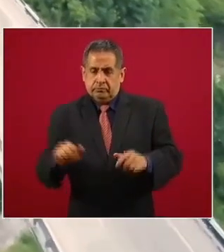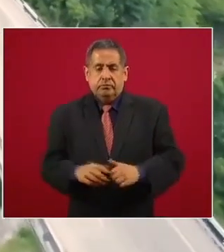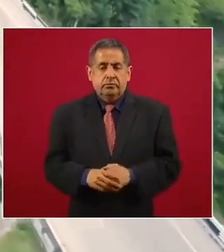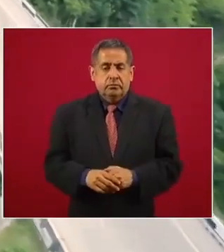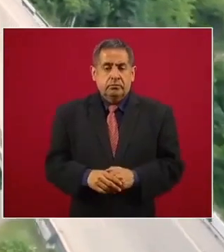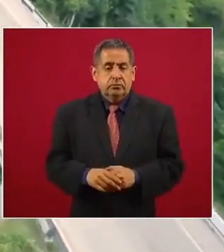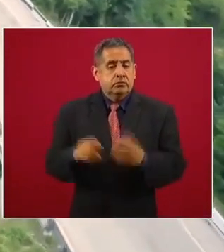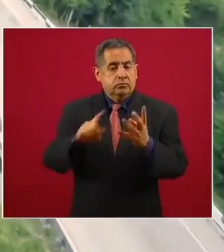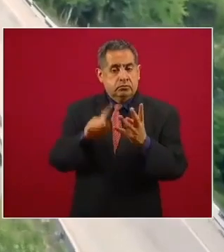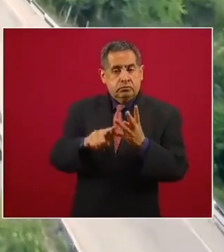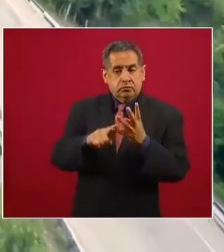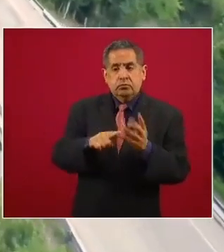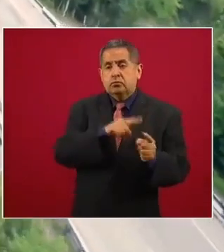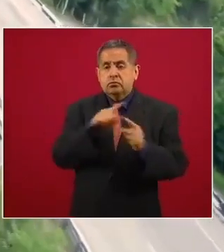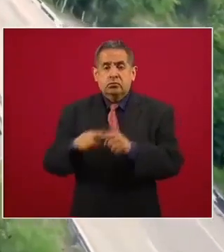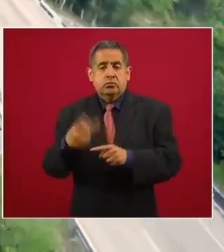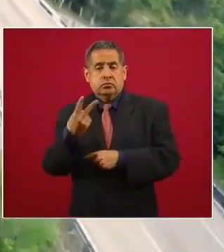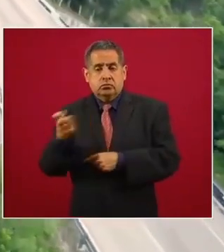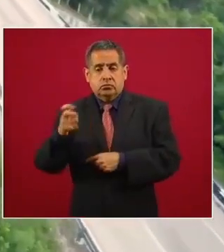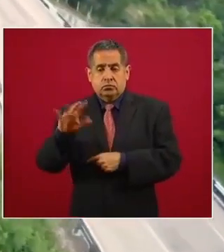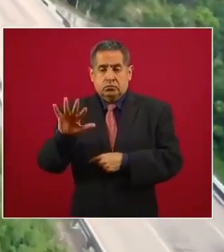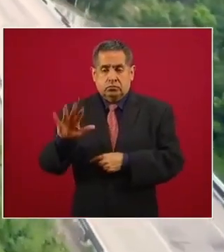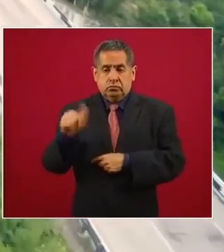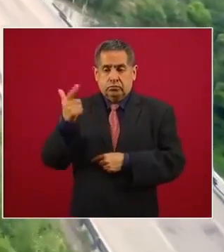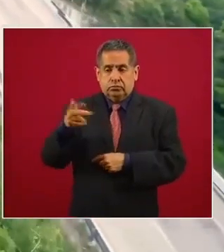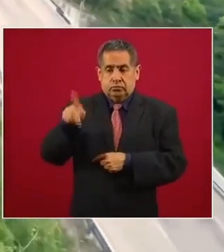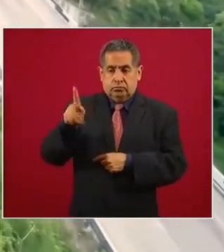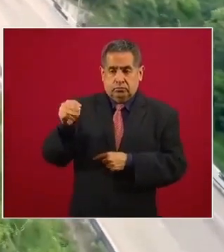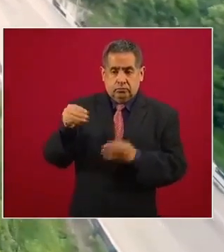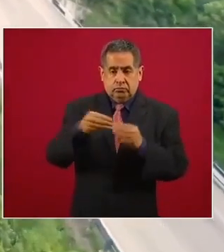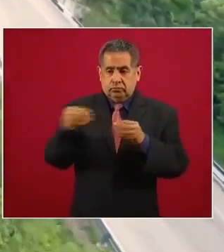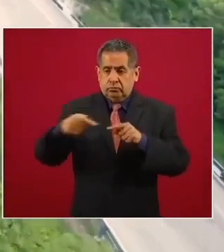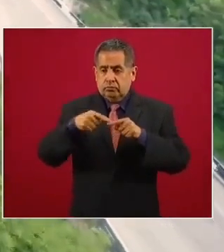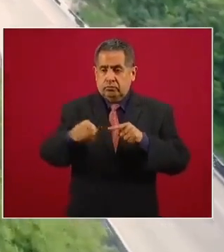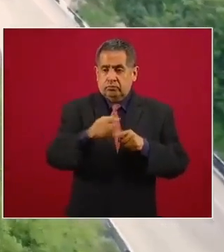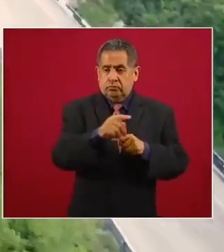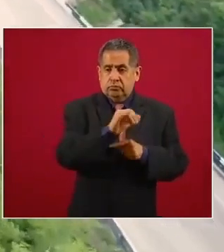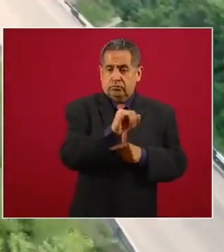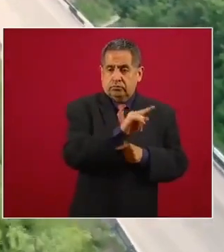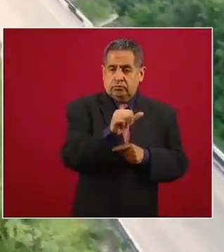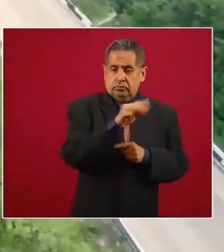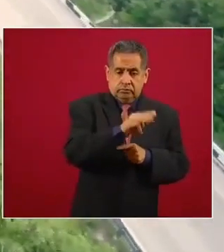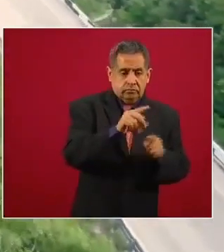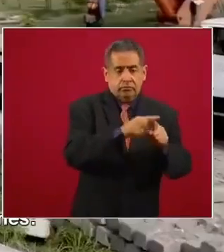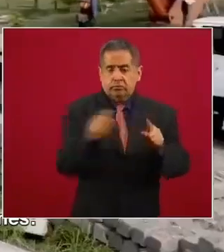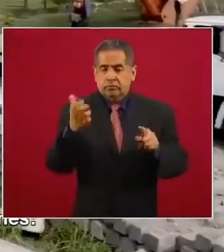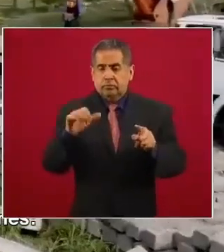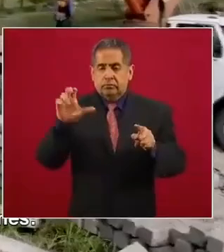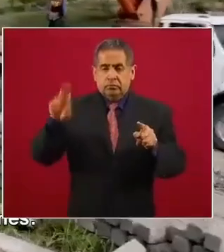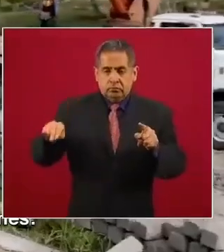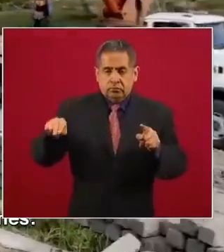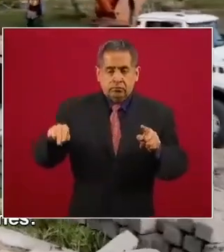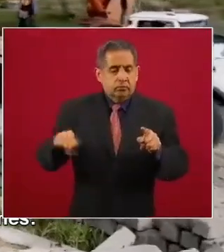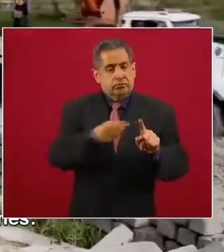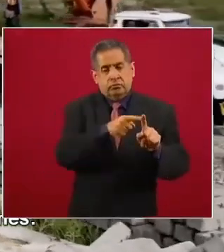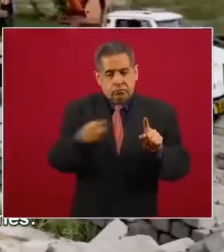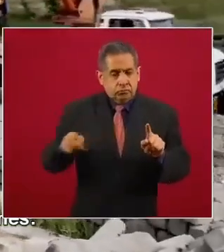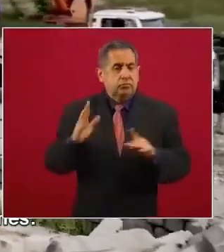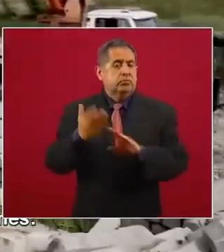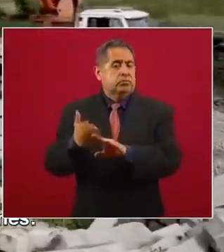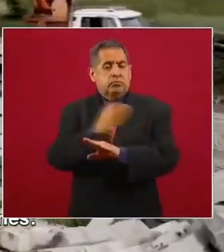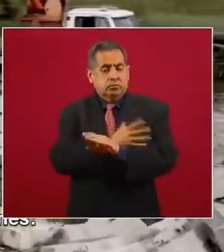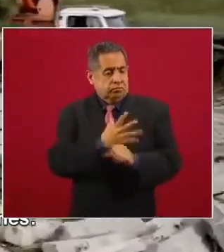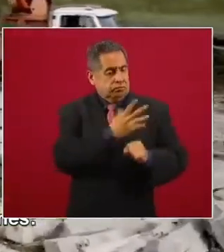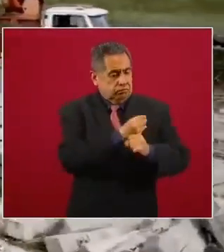Y el tramo 4 mide 257 kilómetros y va de Izamal a Cancún. Estos tramos iniciaron ya con